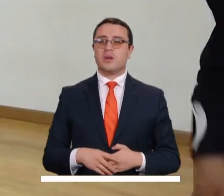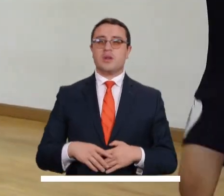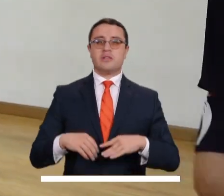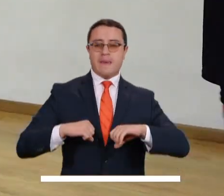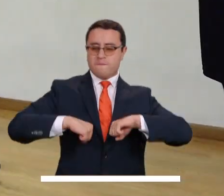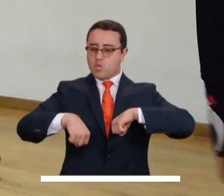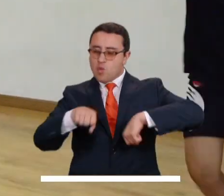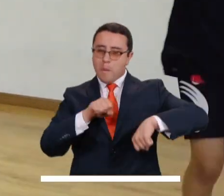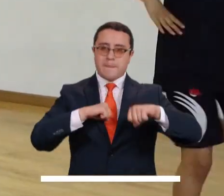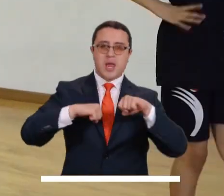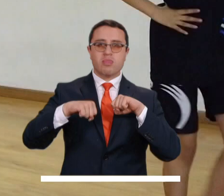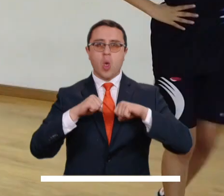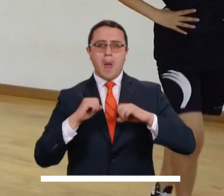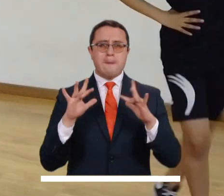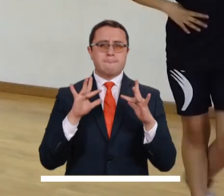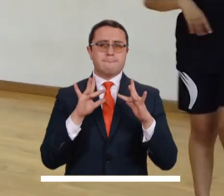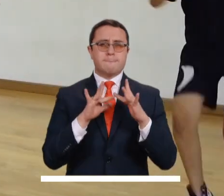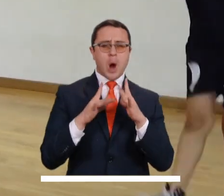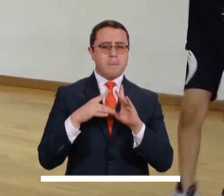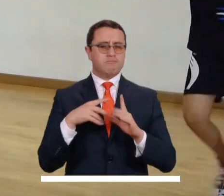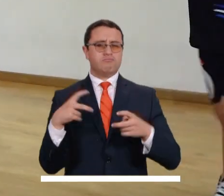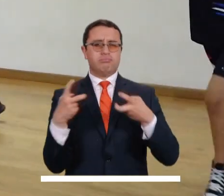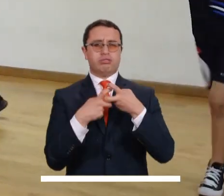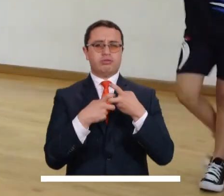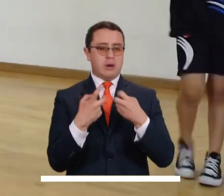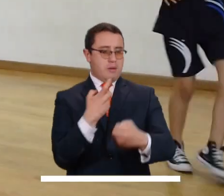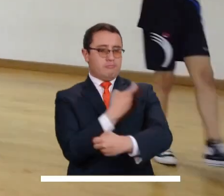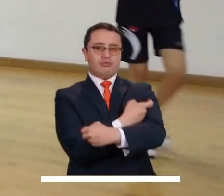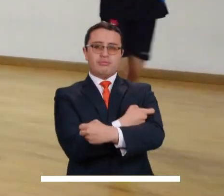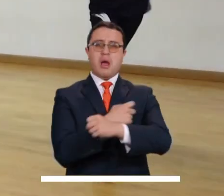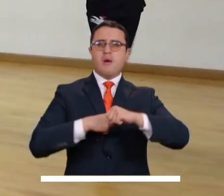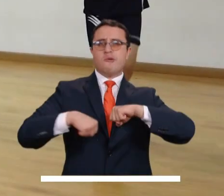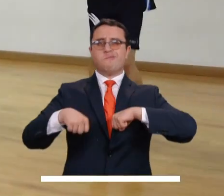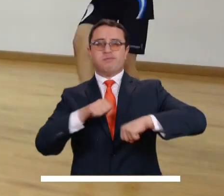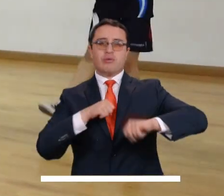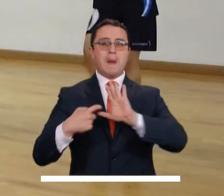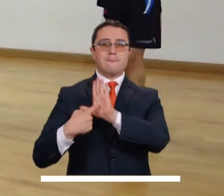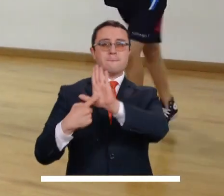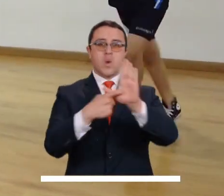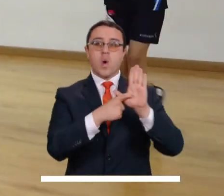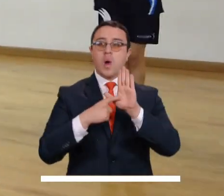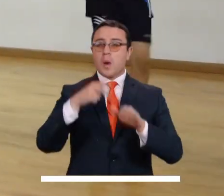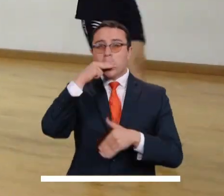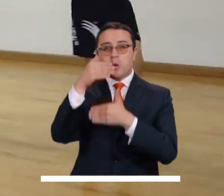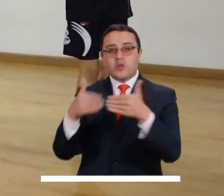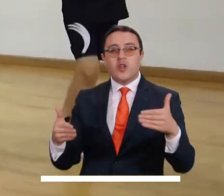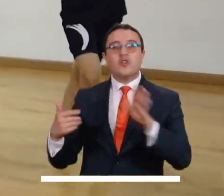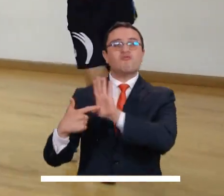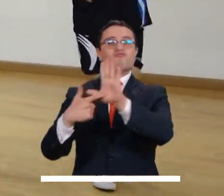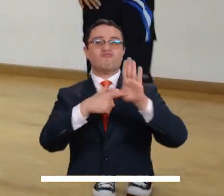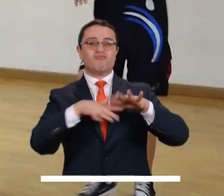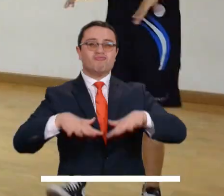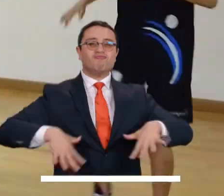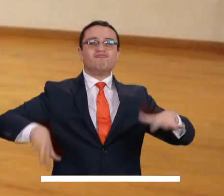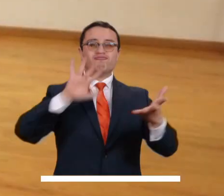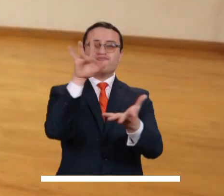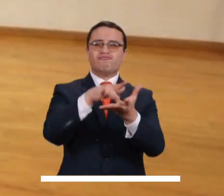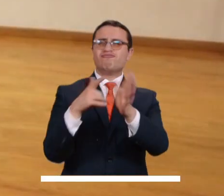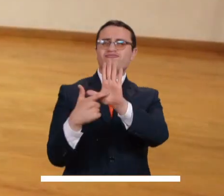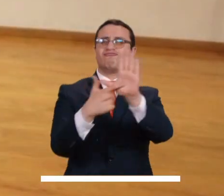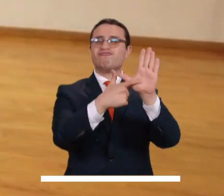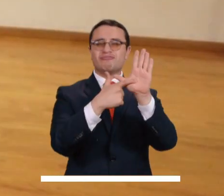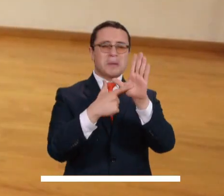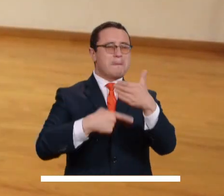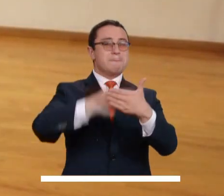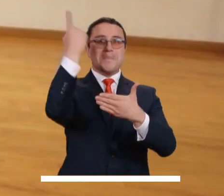y llenos de energía como estos han hecho que tanto Esteban como sus compañeros se destaquen en absolutamente todos los escenarios que visitan.